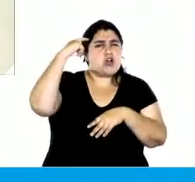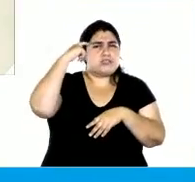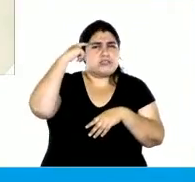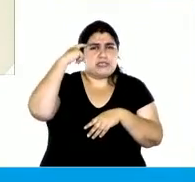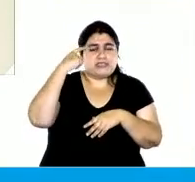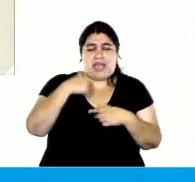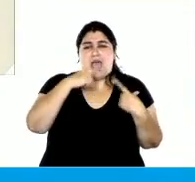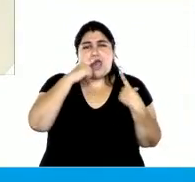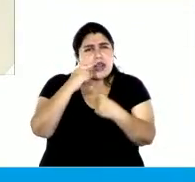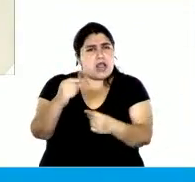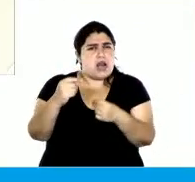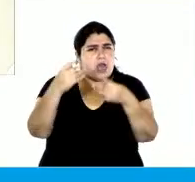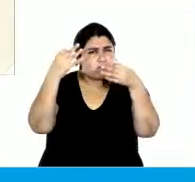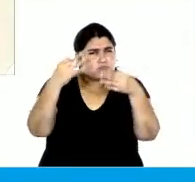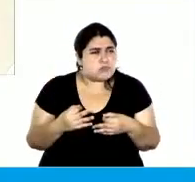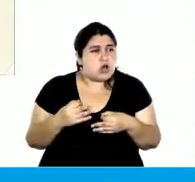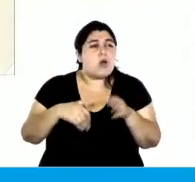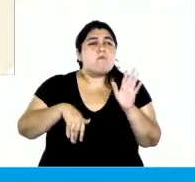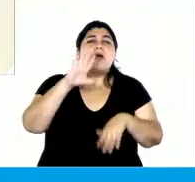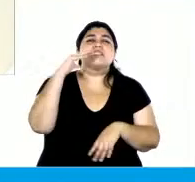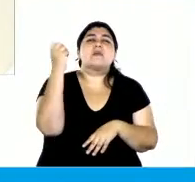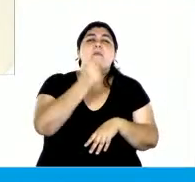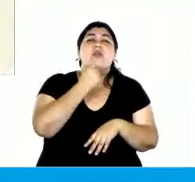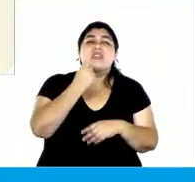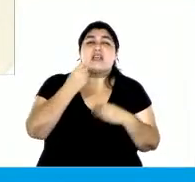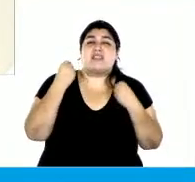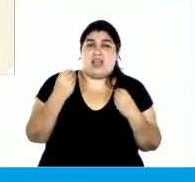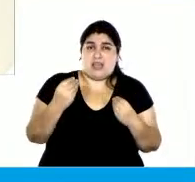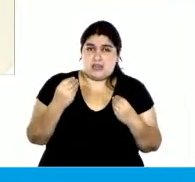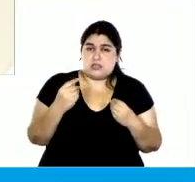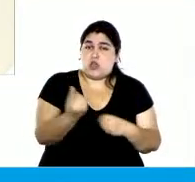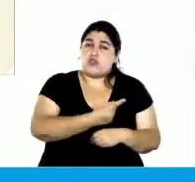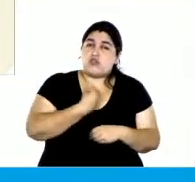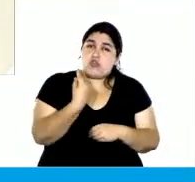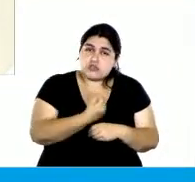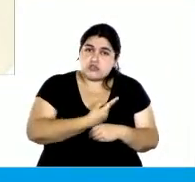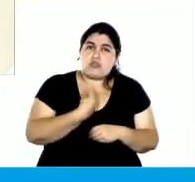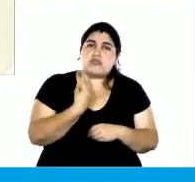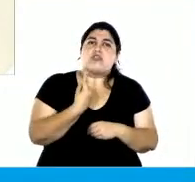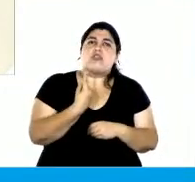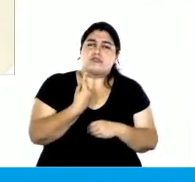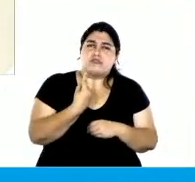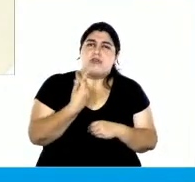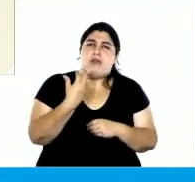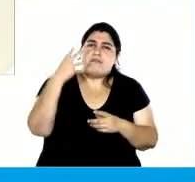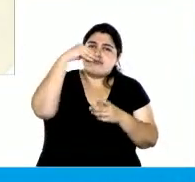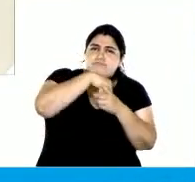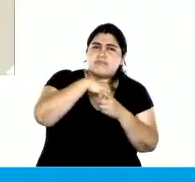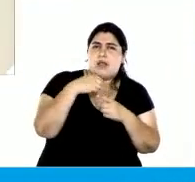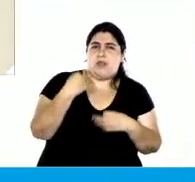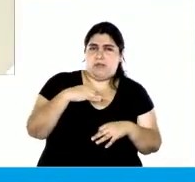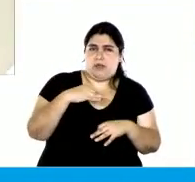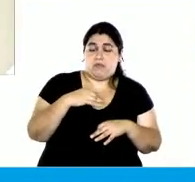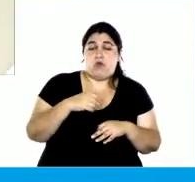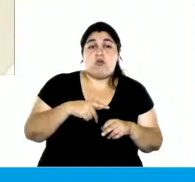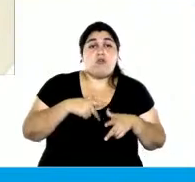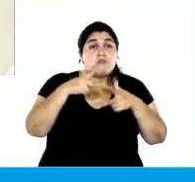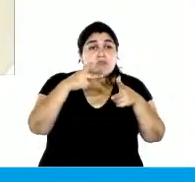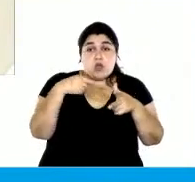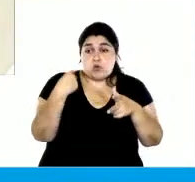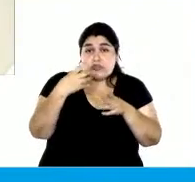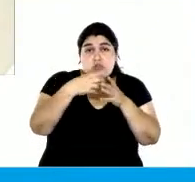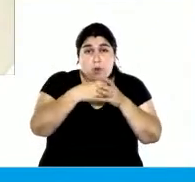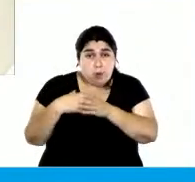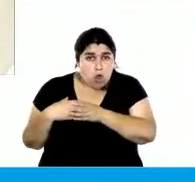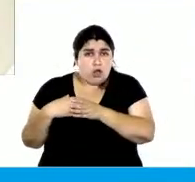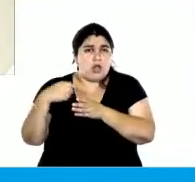concreto, de la importancia que tiene, de que nosotros somos su voz. Y terminar diciendo que desde nuestro bloque lo que